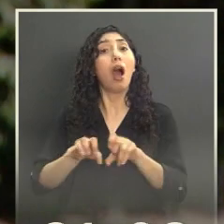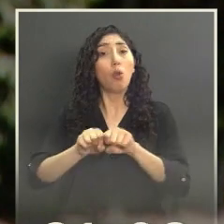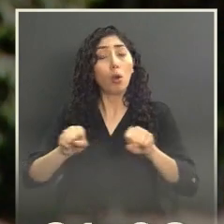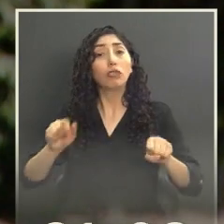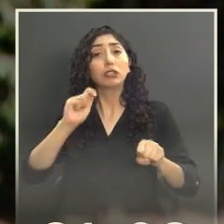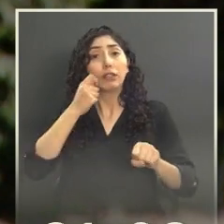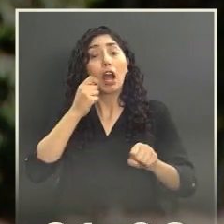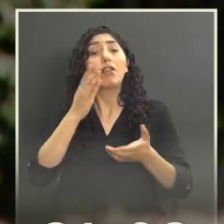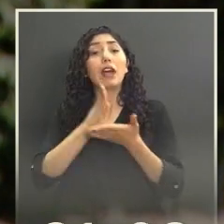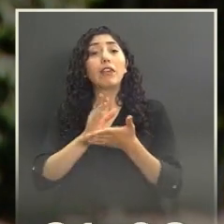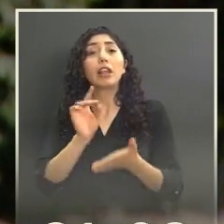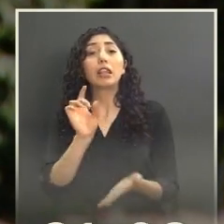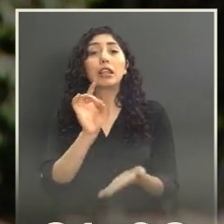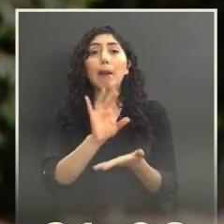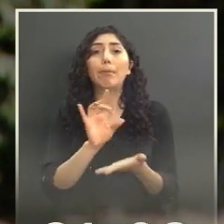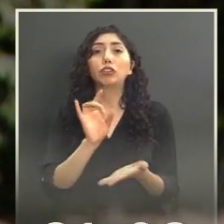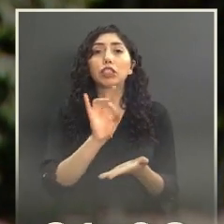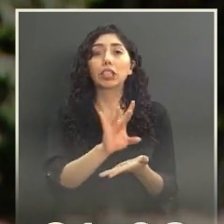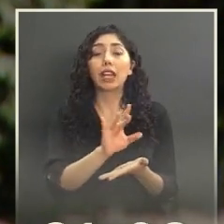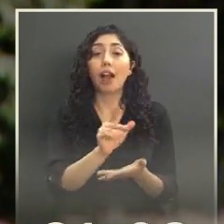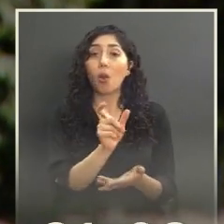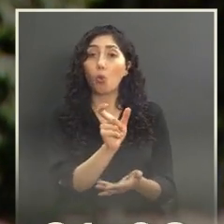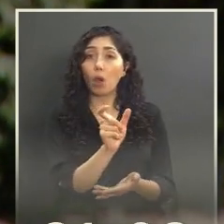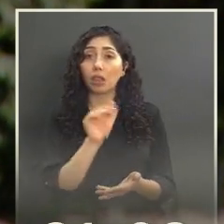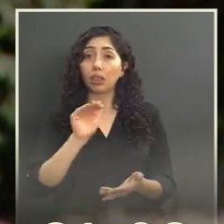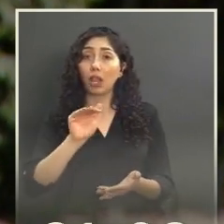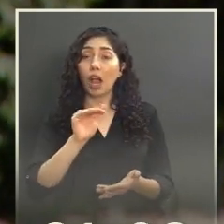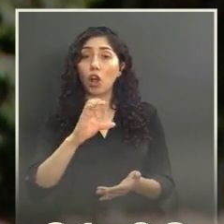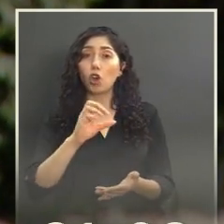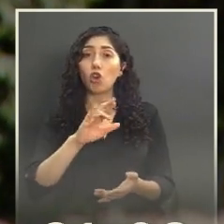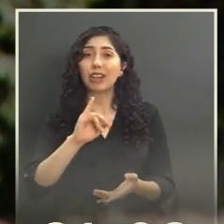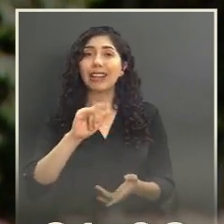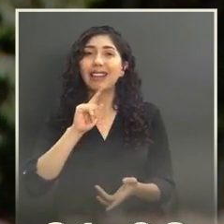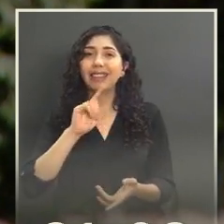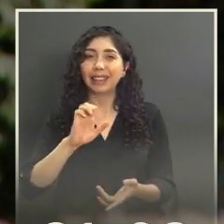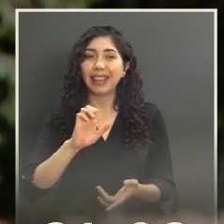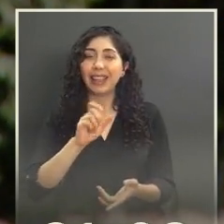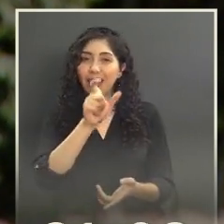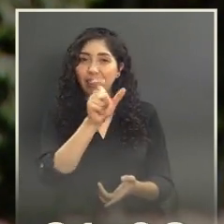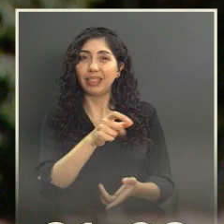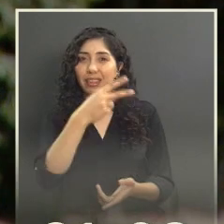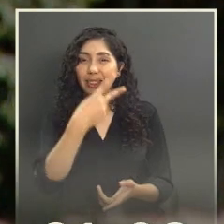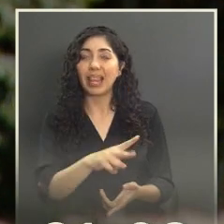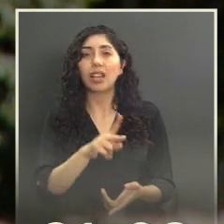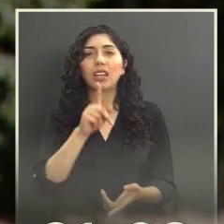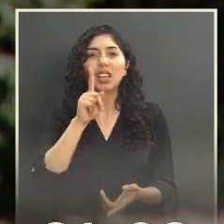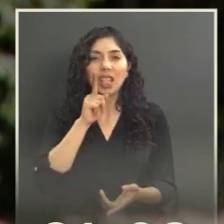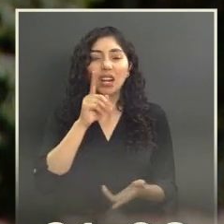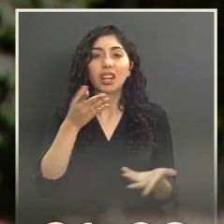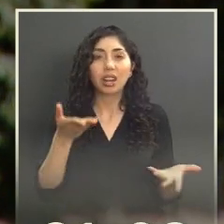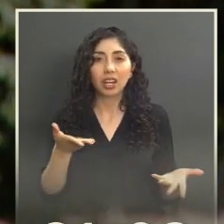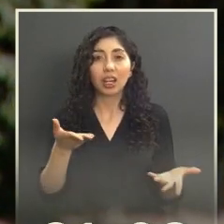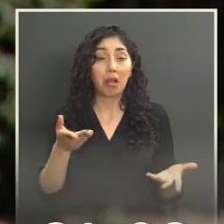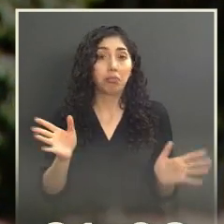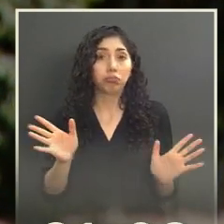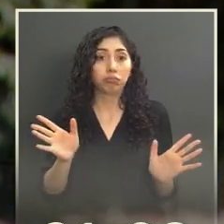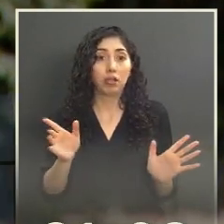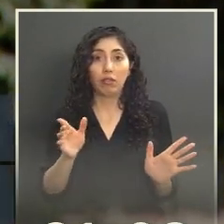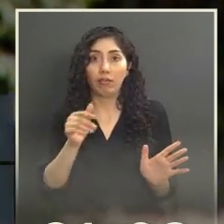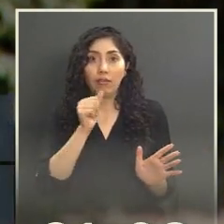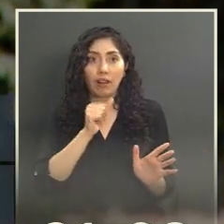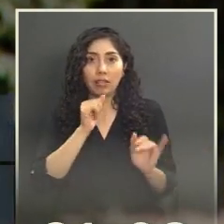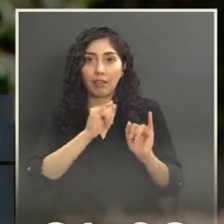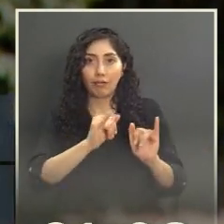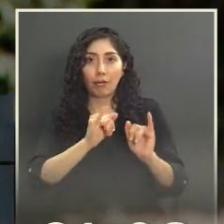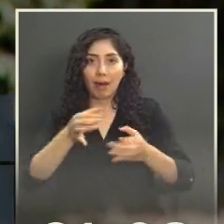si había dinero de por medio, a la cuenta corriente de la titular. Que en este caso, la cuenta corriente no ha sido informada al tribunal. ¿Y